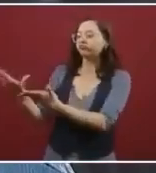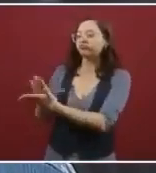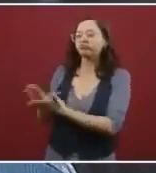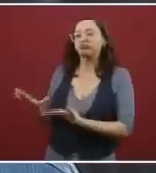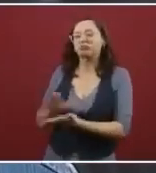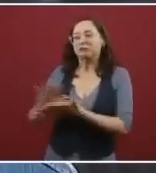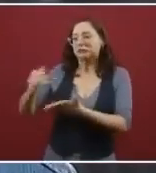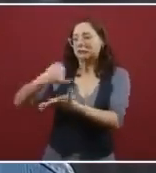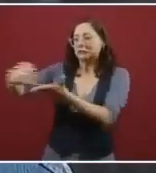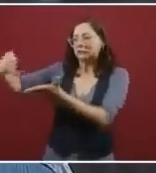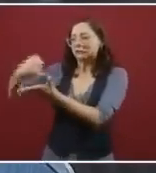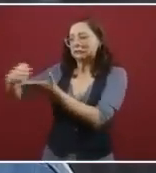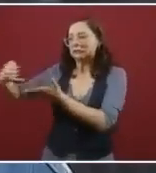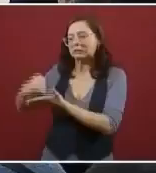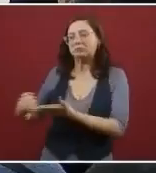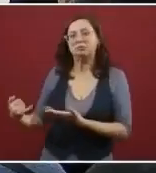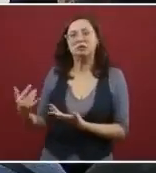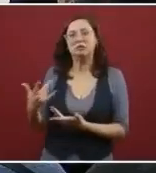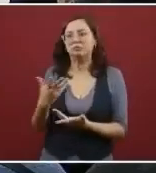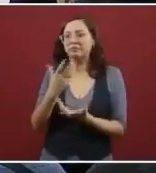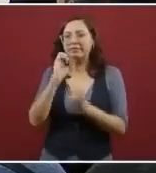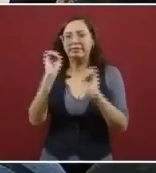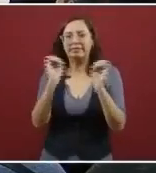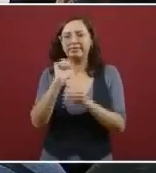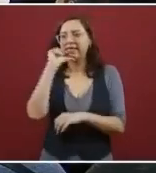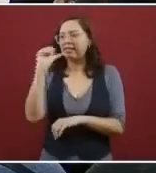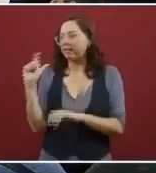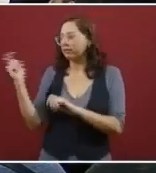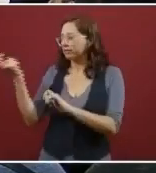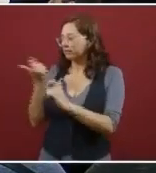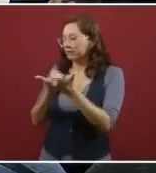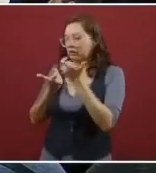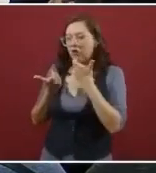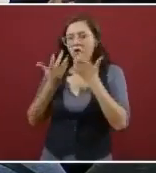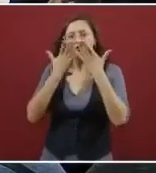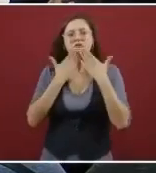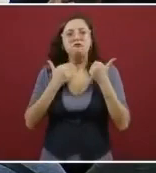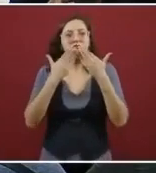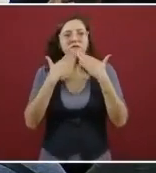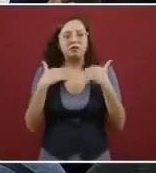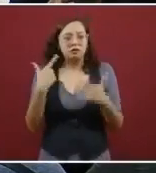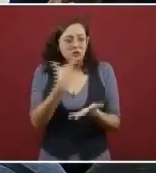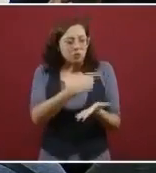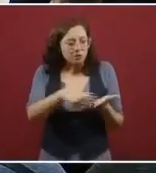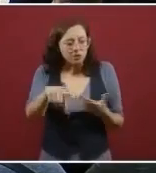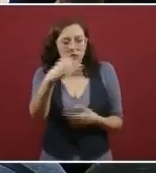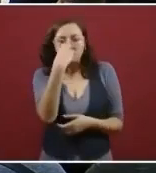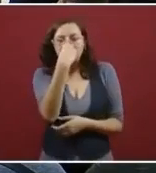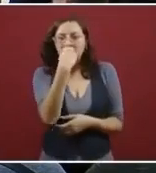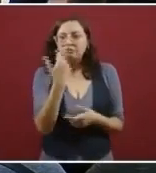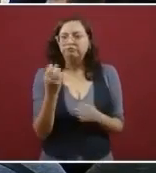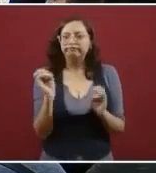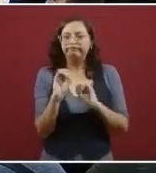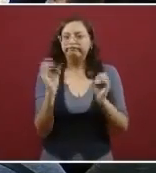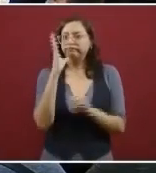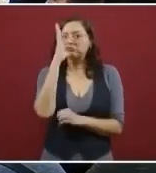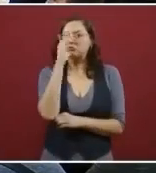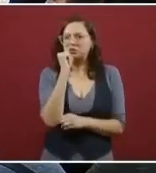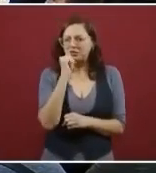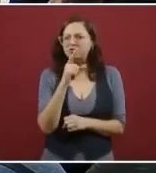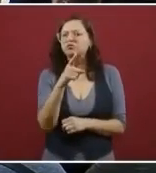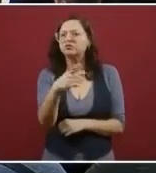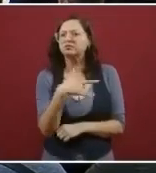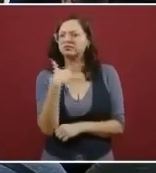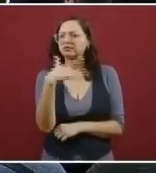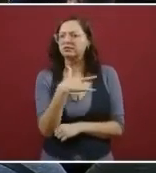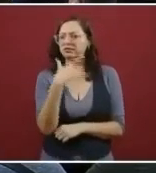una crisis muy importante. No sé qué opinión tenga sobre esto. Y bueno, y en un segundo tema, ayer se